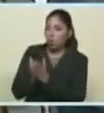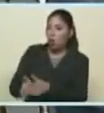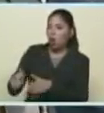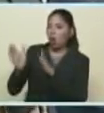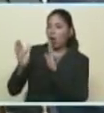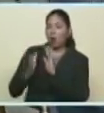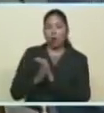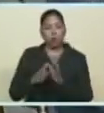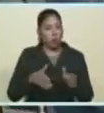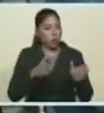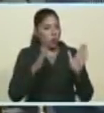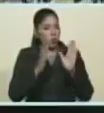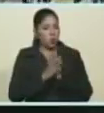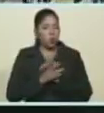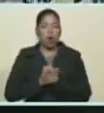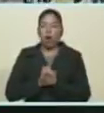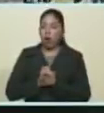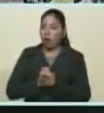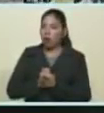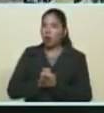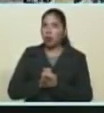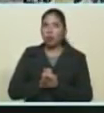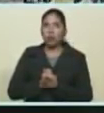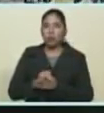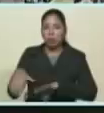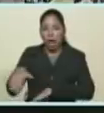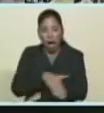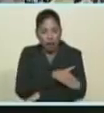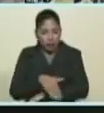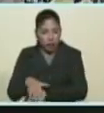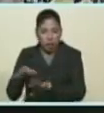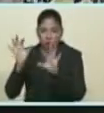un distribuidor, una carretera?